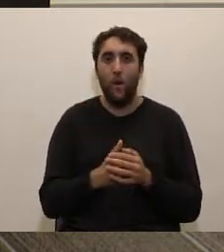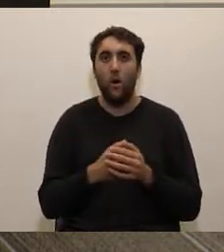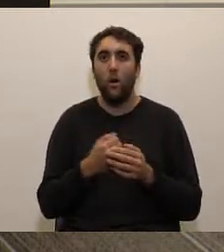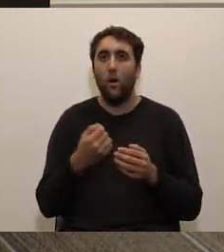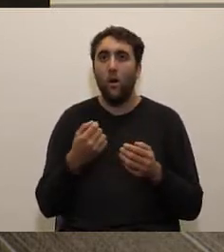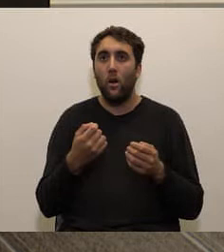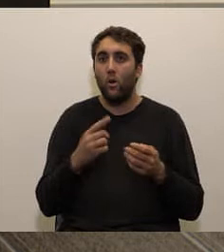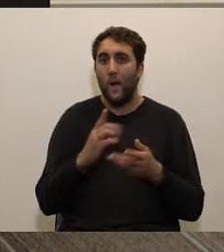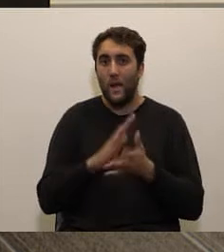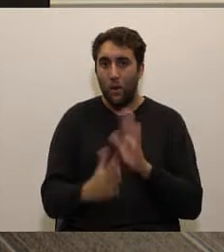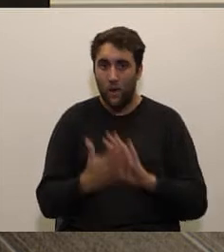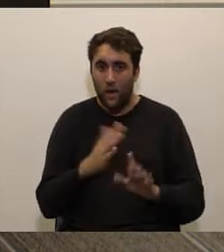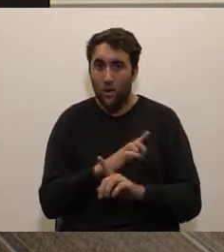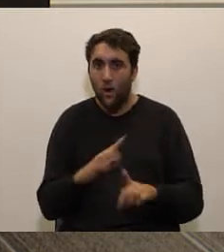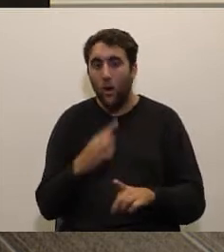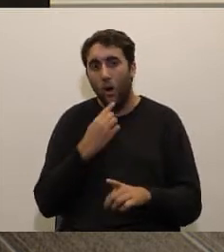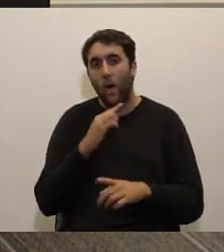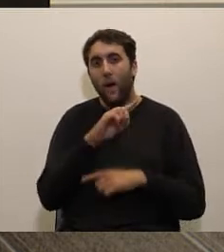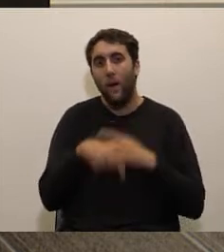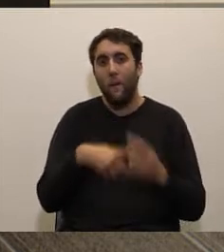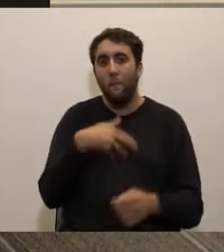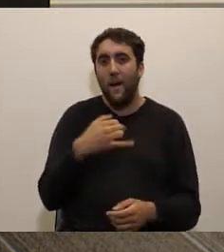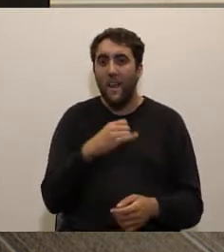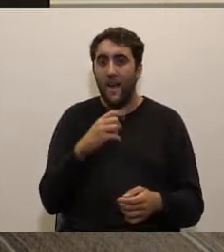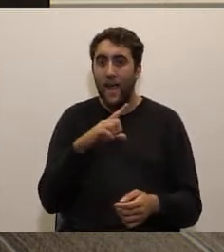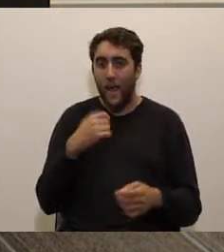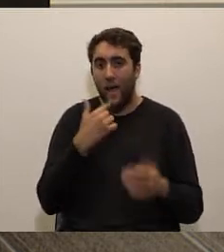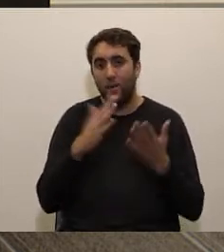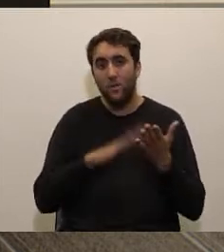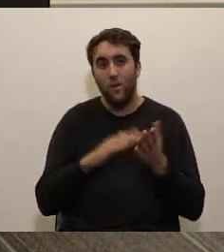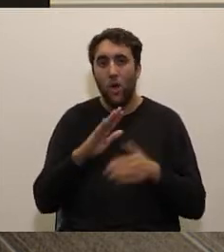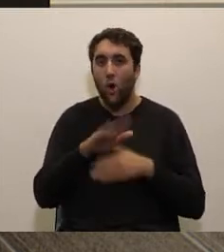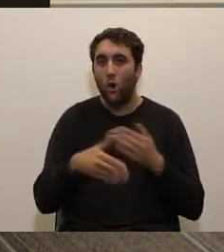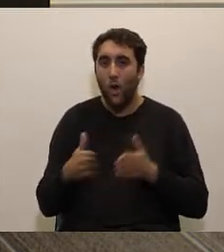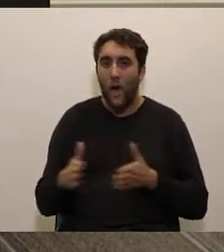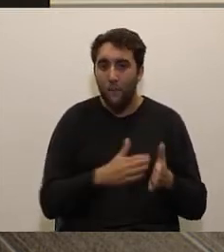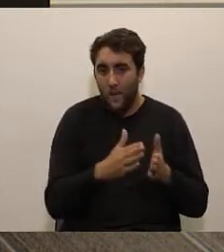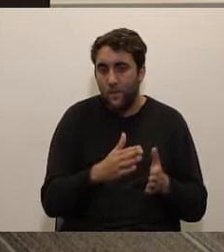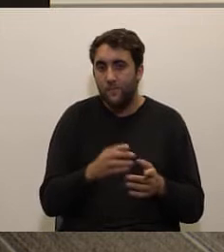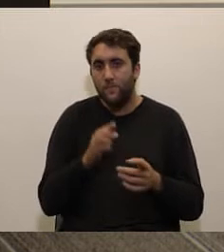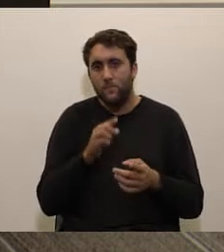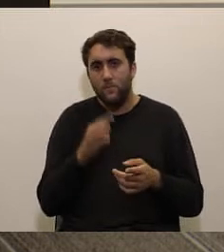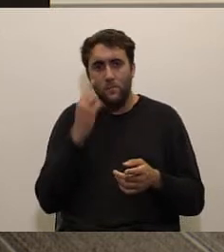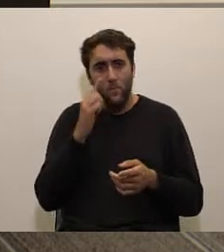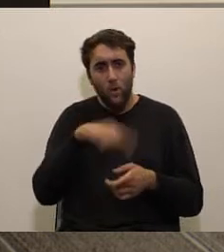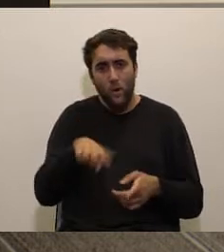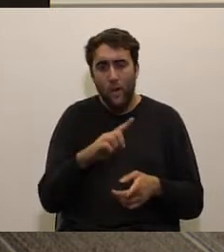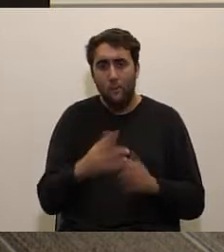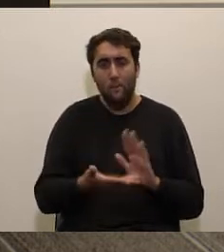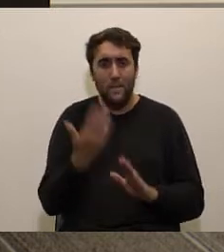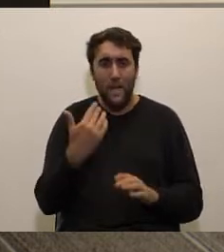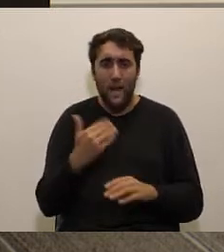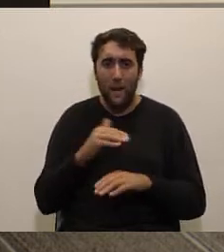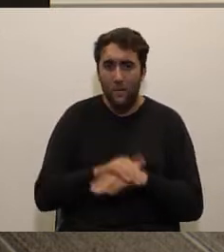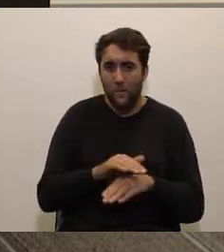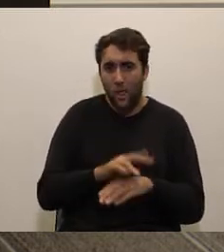neutrales. Mariana hablaba un poco de también ir por otros caminos alternativos. Yo supongo que esto también les agrega a ustedes una mochila más, que es tener